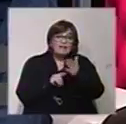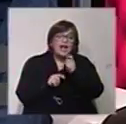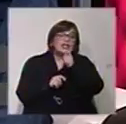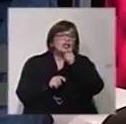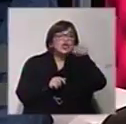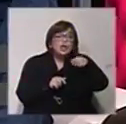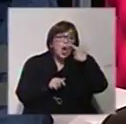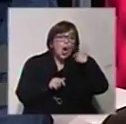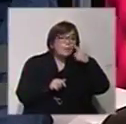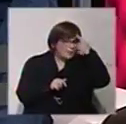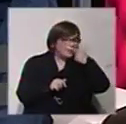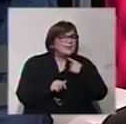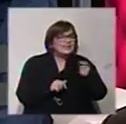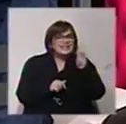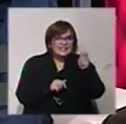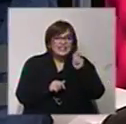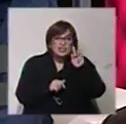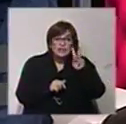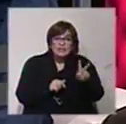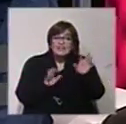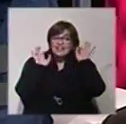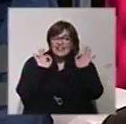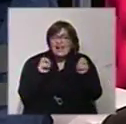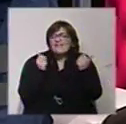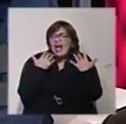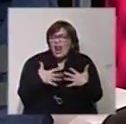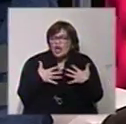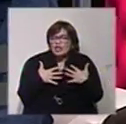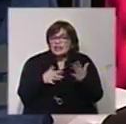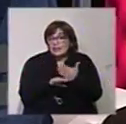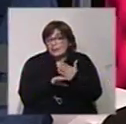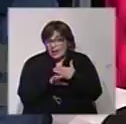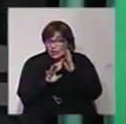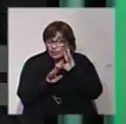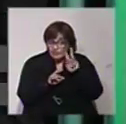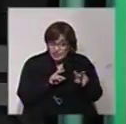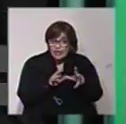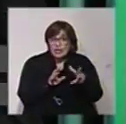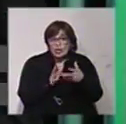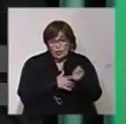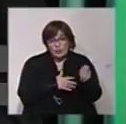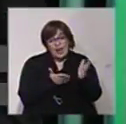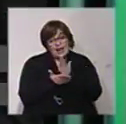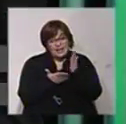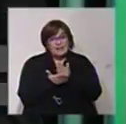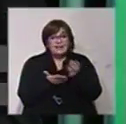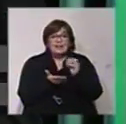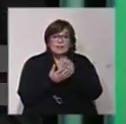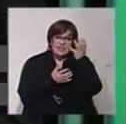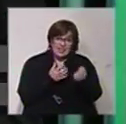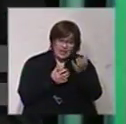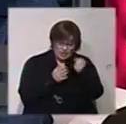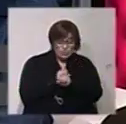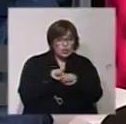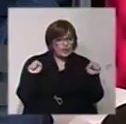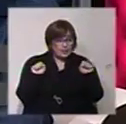para hincarle el diente. Lo que estuve viendo está buenísimo, es como un verdadero tesoro. Si van temprano, se hacen con el libro. Sí, también está para descargar en la página. Es verdad.